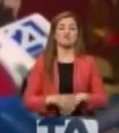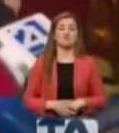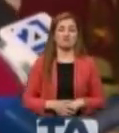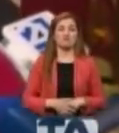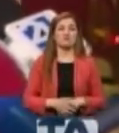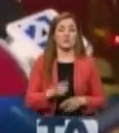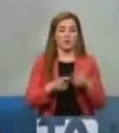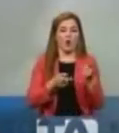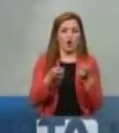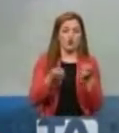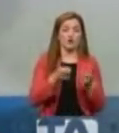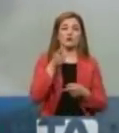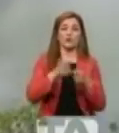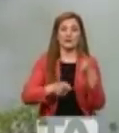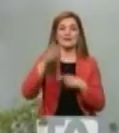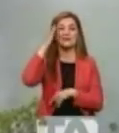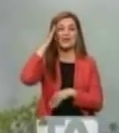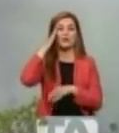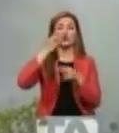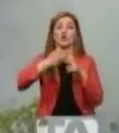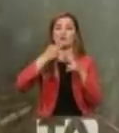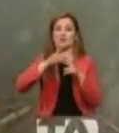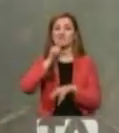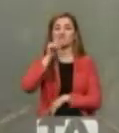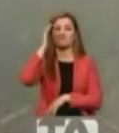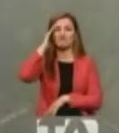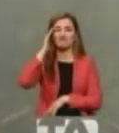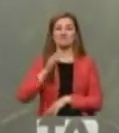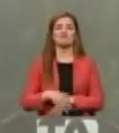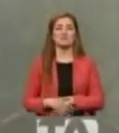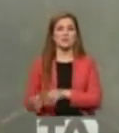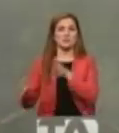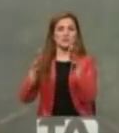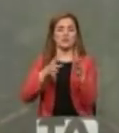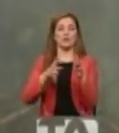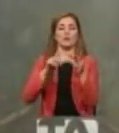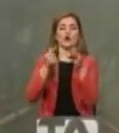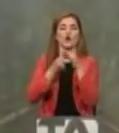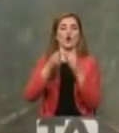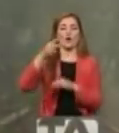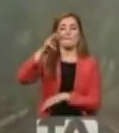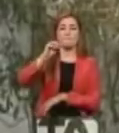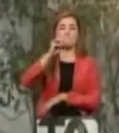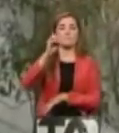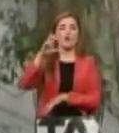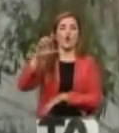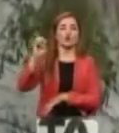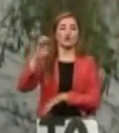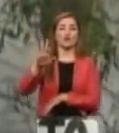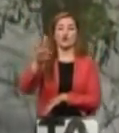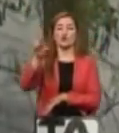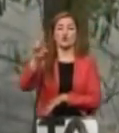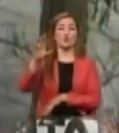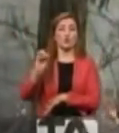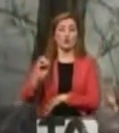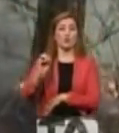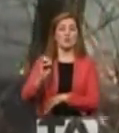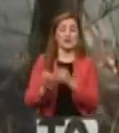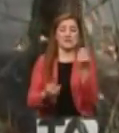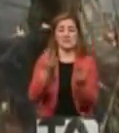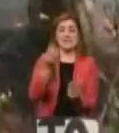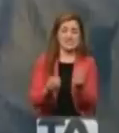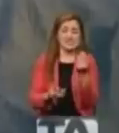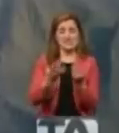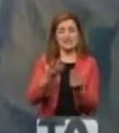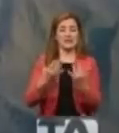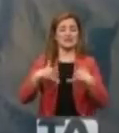no pudieron controlar. En otro punto, en la parroquia Molleturo también se encendieron las alarmas por otro incendio que movilizó a más